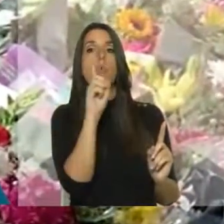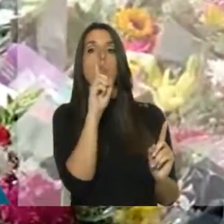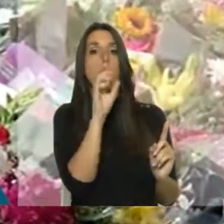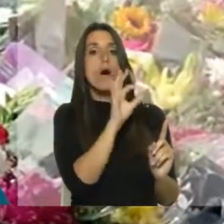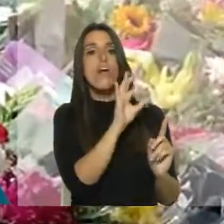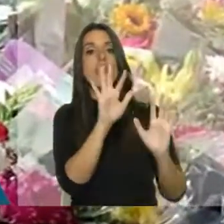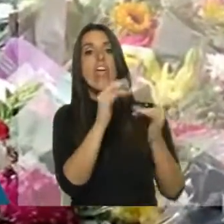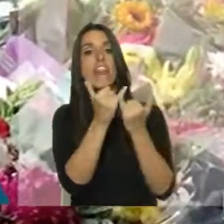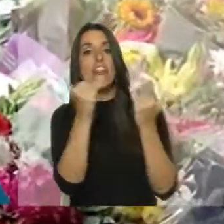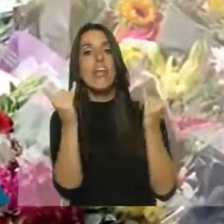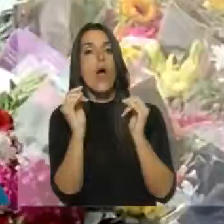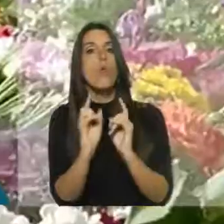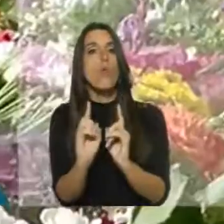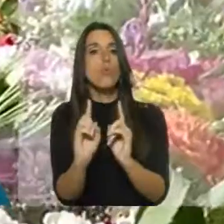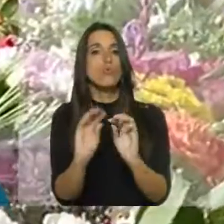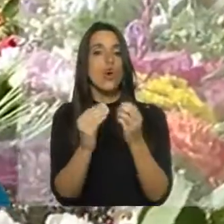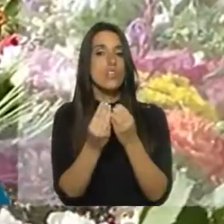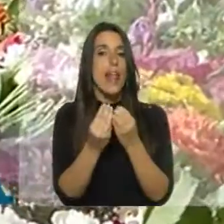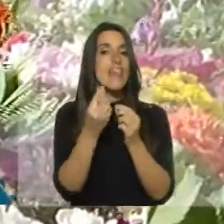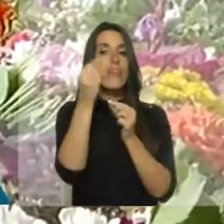unos diez días cuyos detalles aún no han sido confirmados